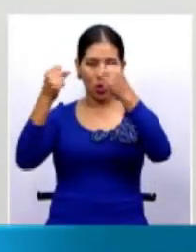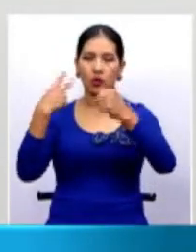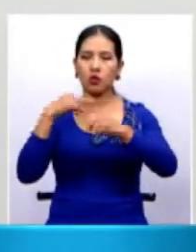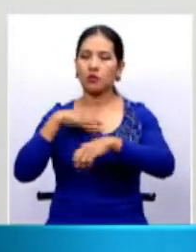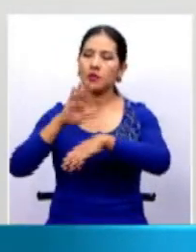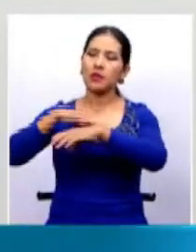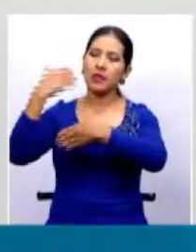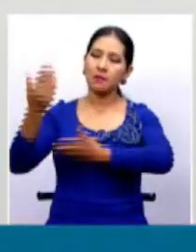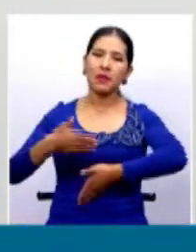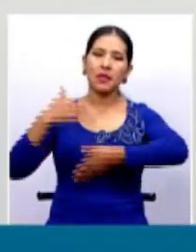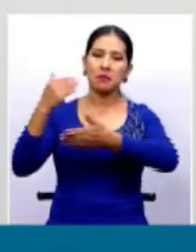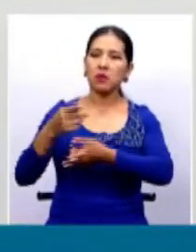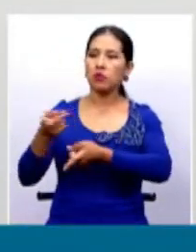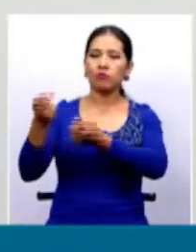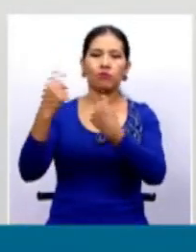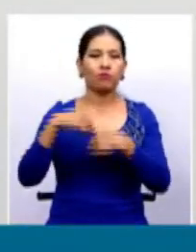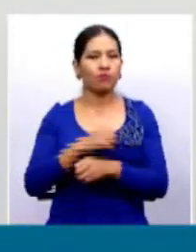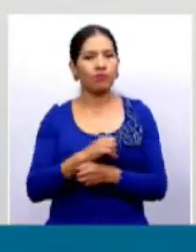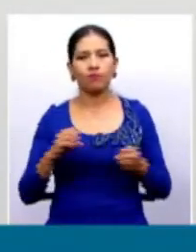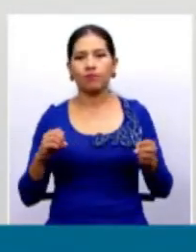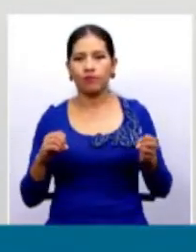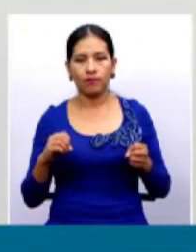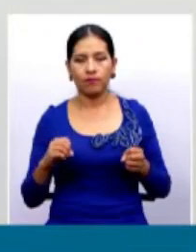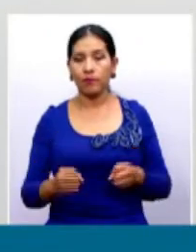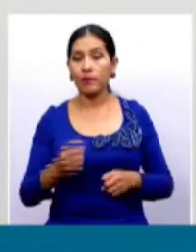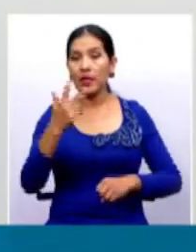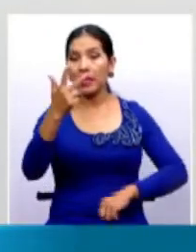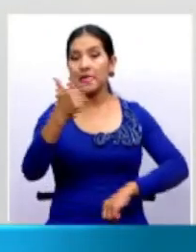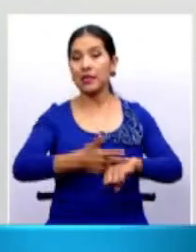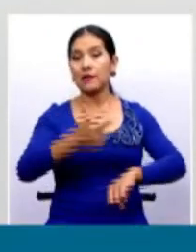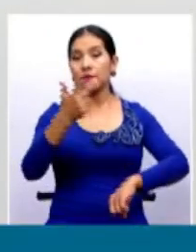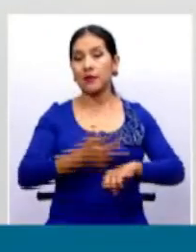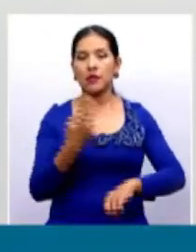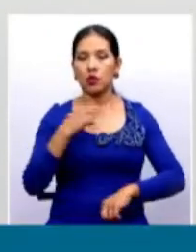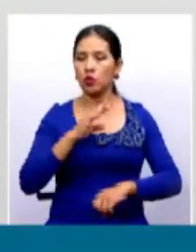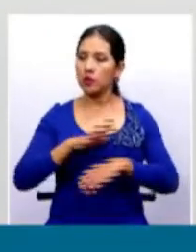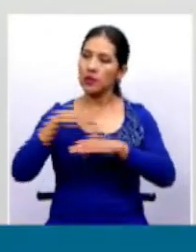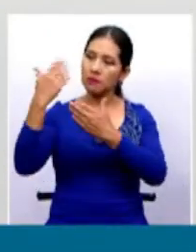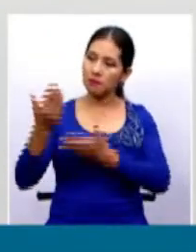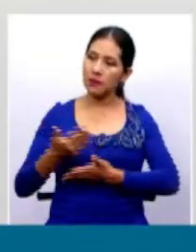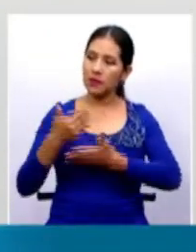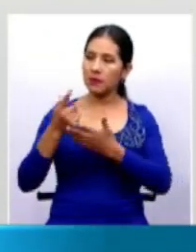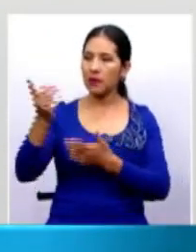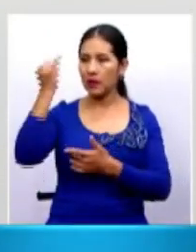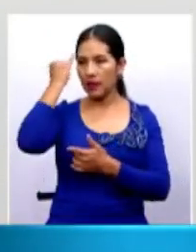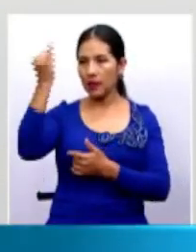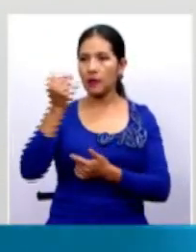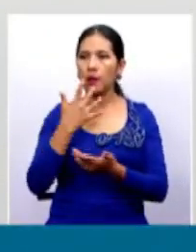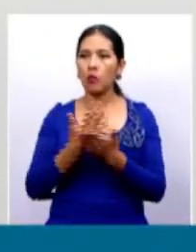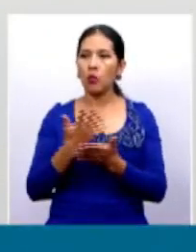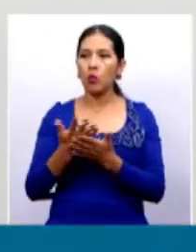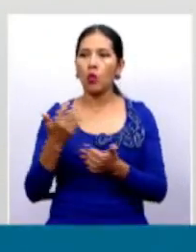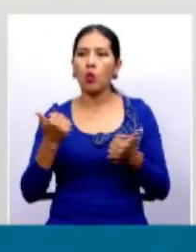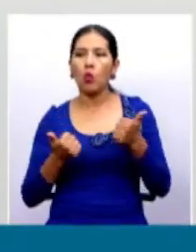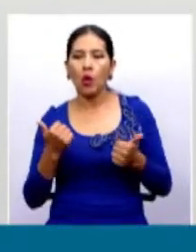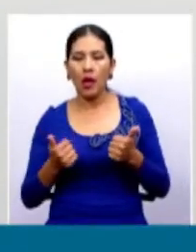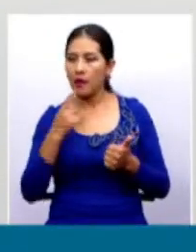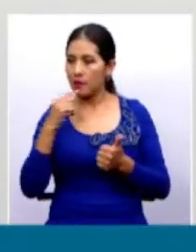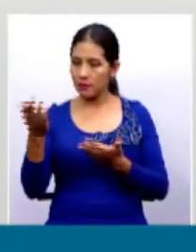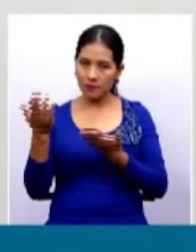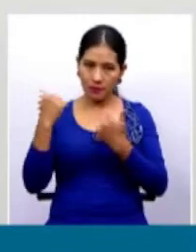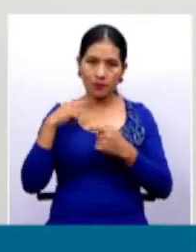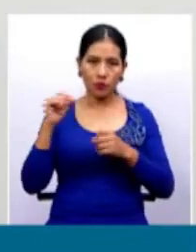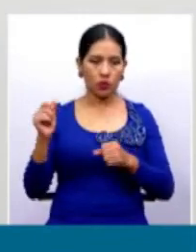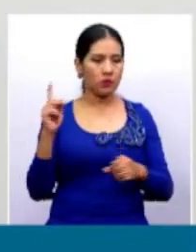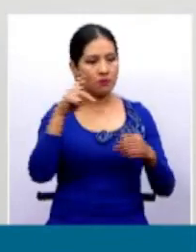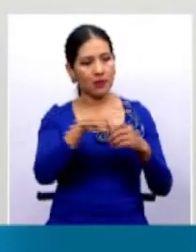cursadas son tres invitaciones que hemos cursado para que vengan y propongan analicen participen en